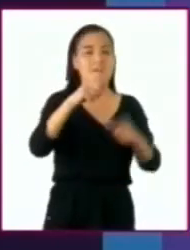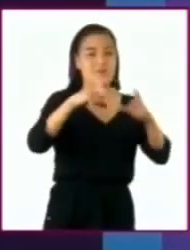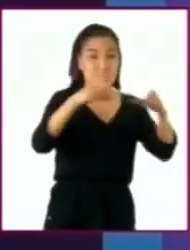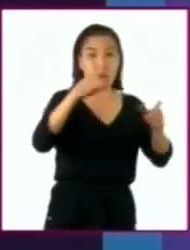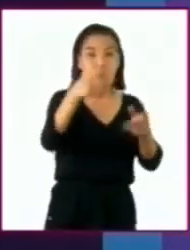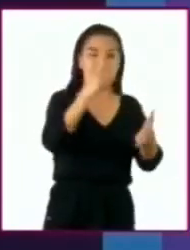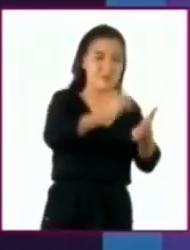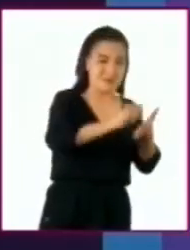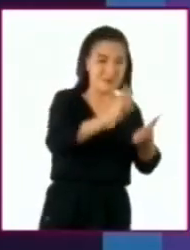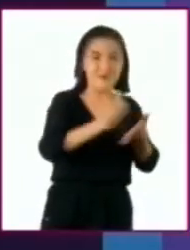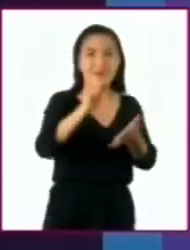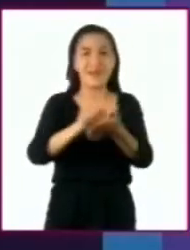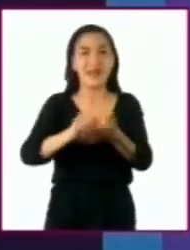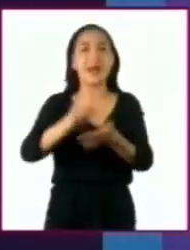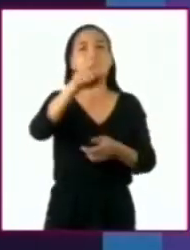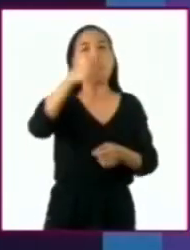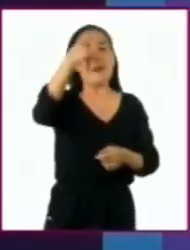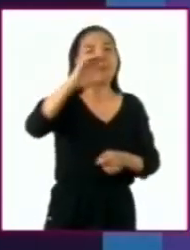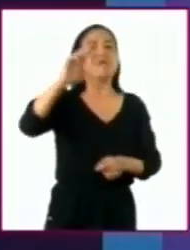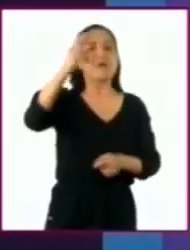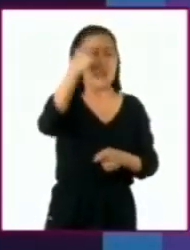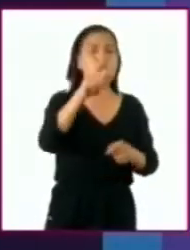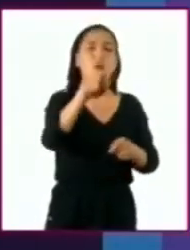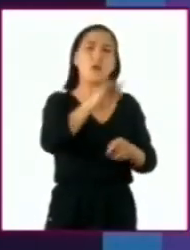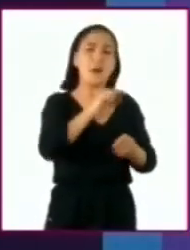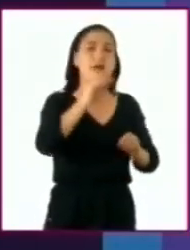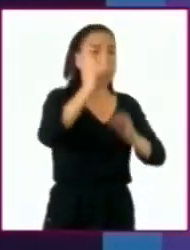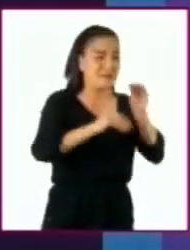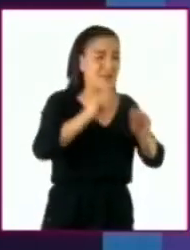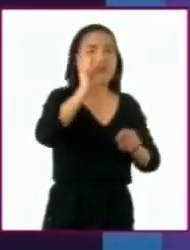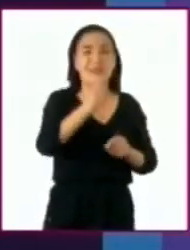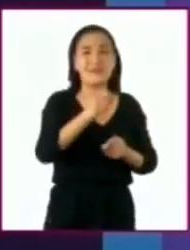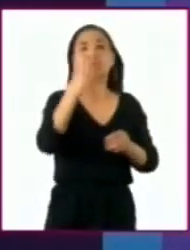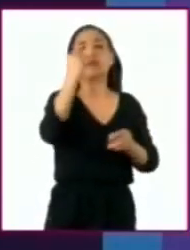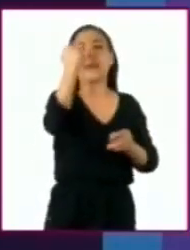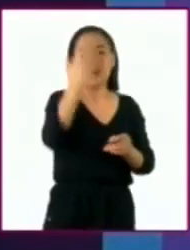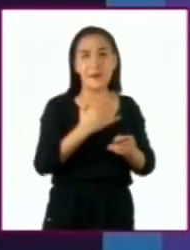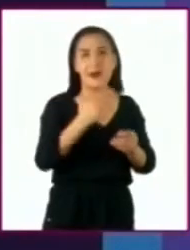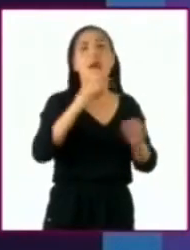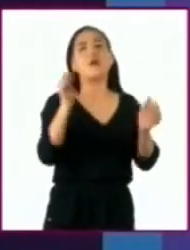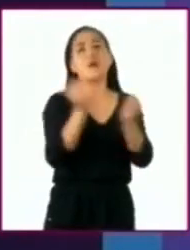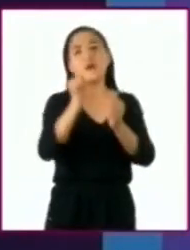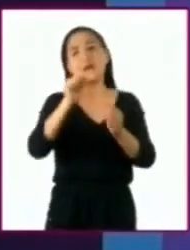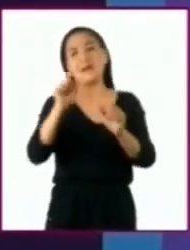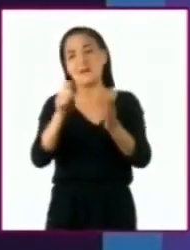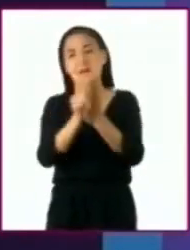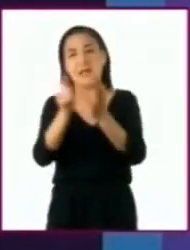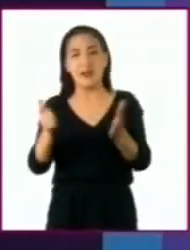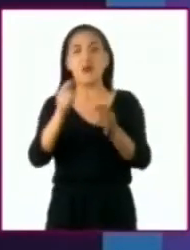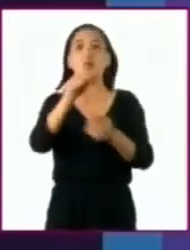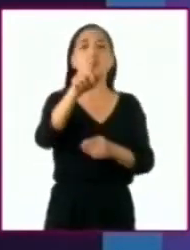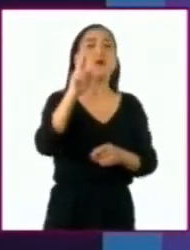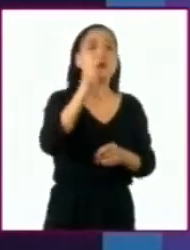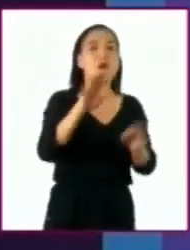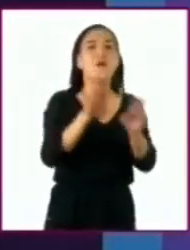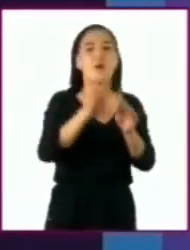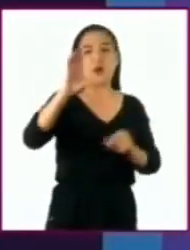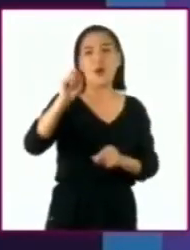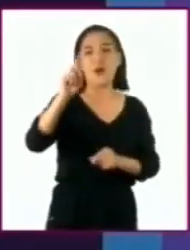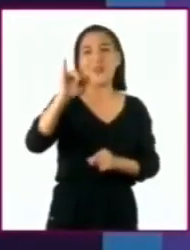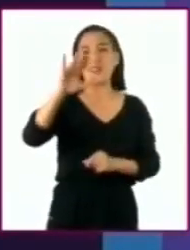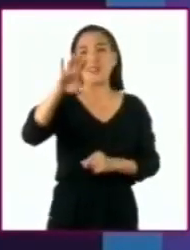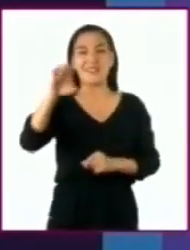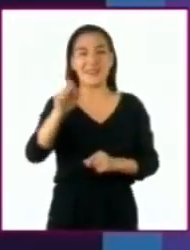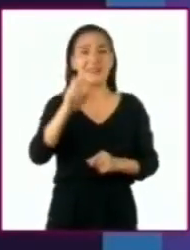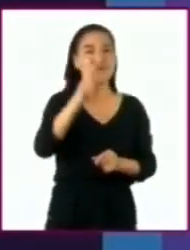el día de hoy. Pueden ilustrar con imágenes de su libro de texto o, si fuera el caso, con las ilustraciones de códices que puedan